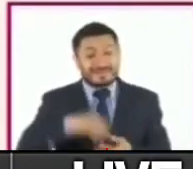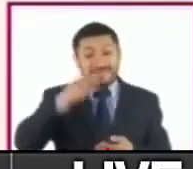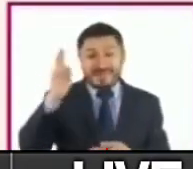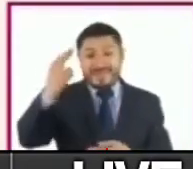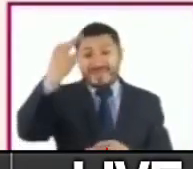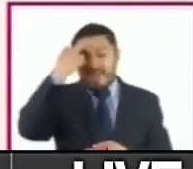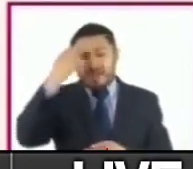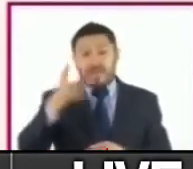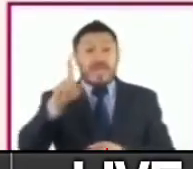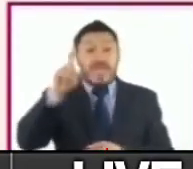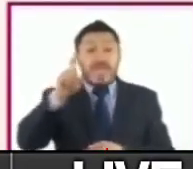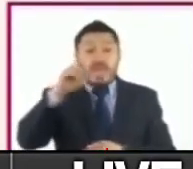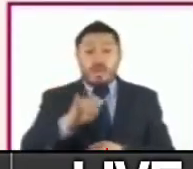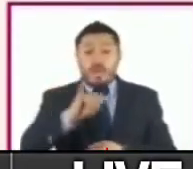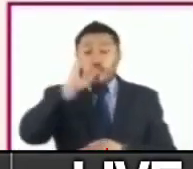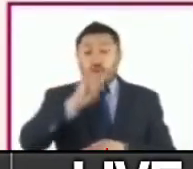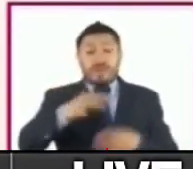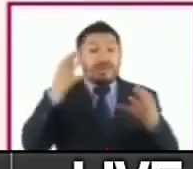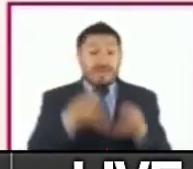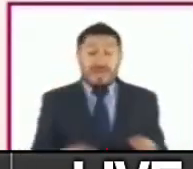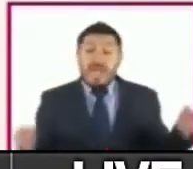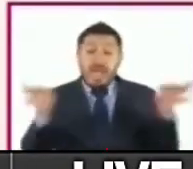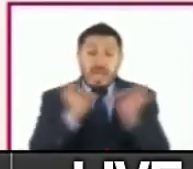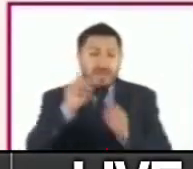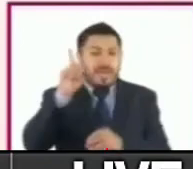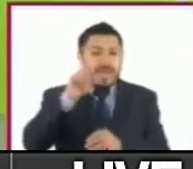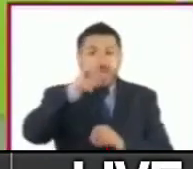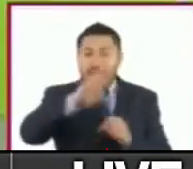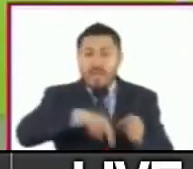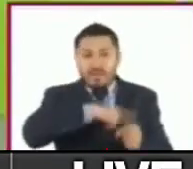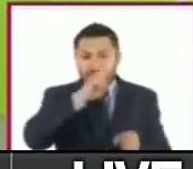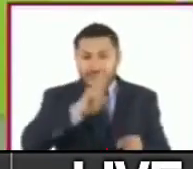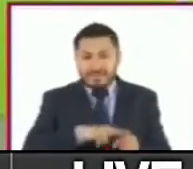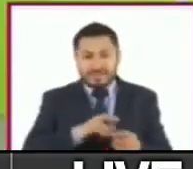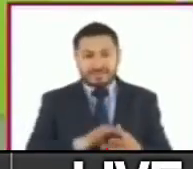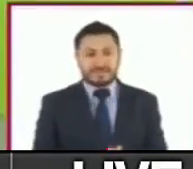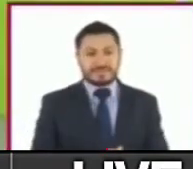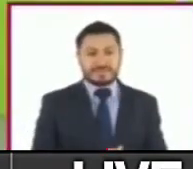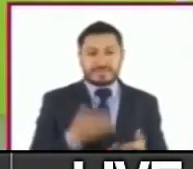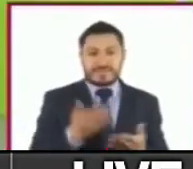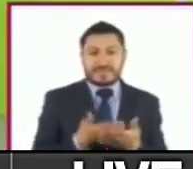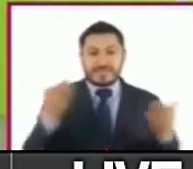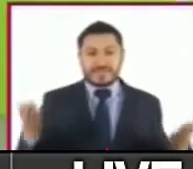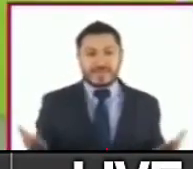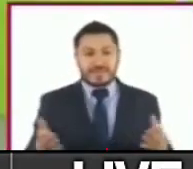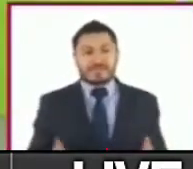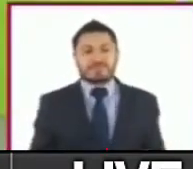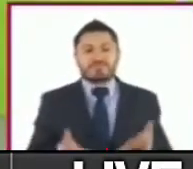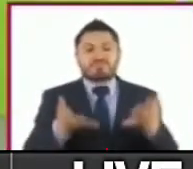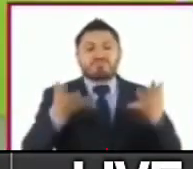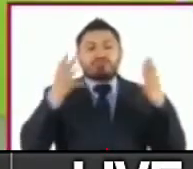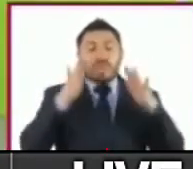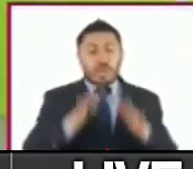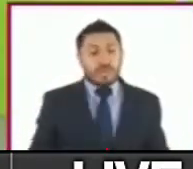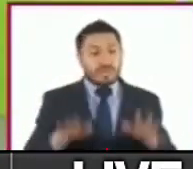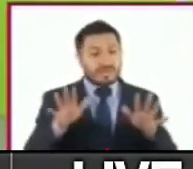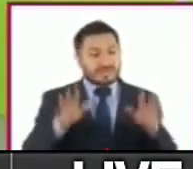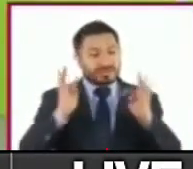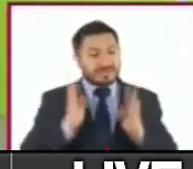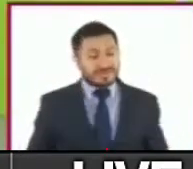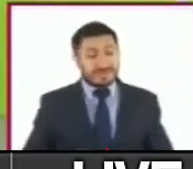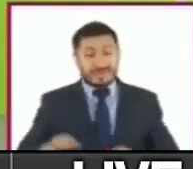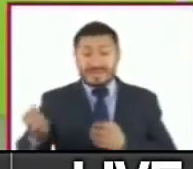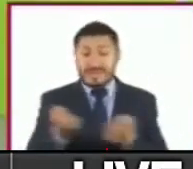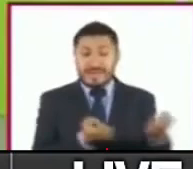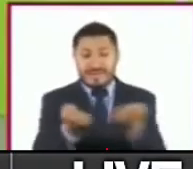Recuerden hidratarse. De preferencia con agua natural. Ahora vamos a relajarnos. Vamos a hacer nuestros